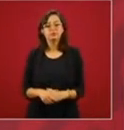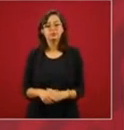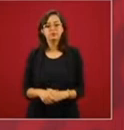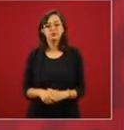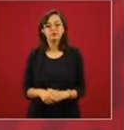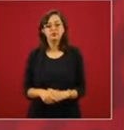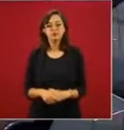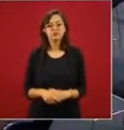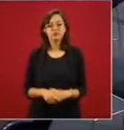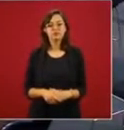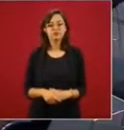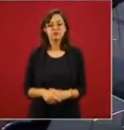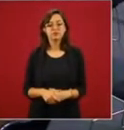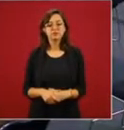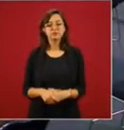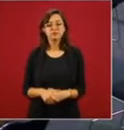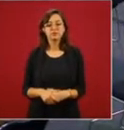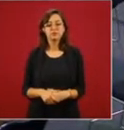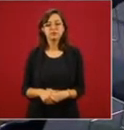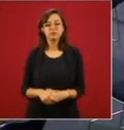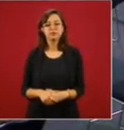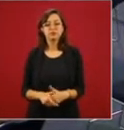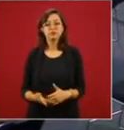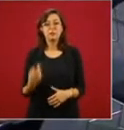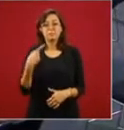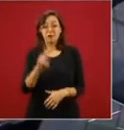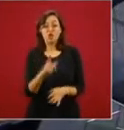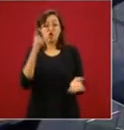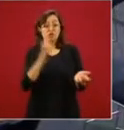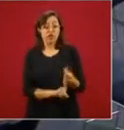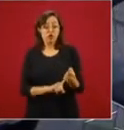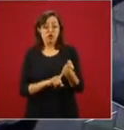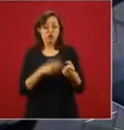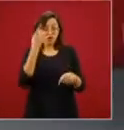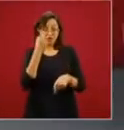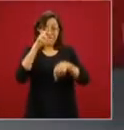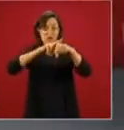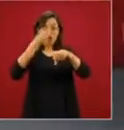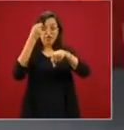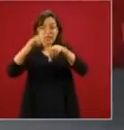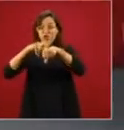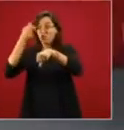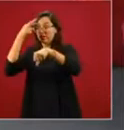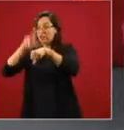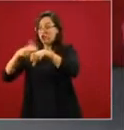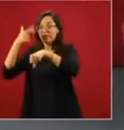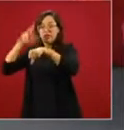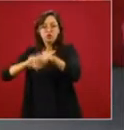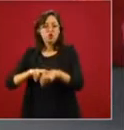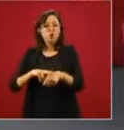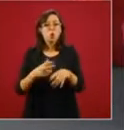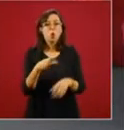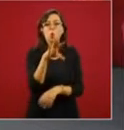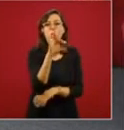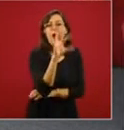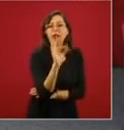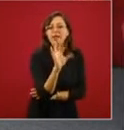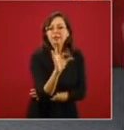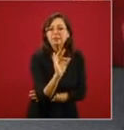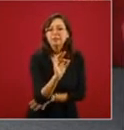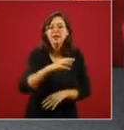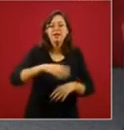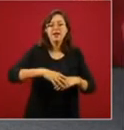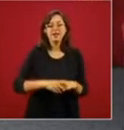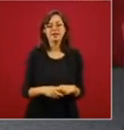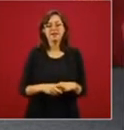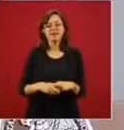Pero como 40 direcciones y asesores.